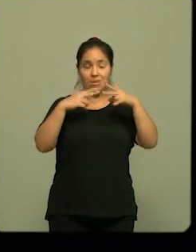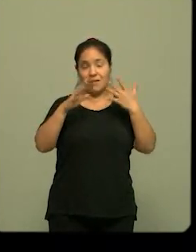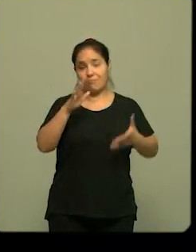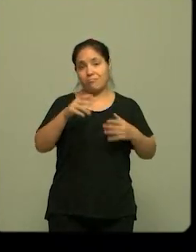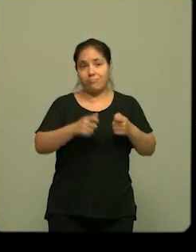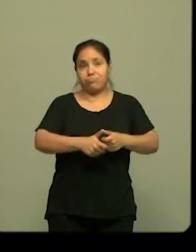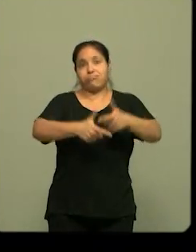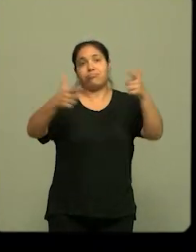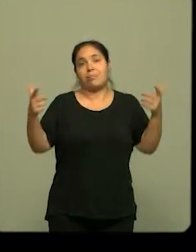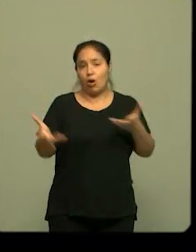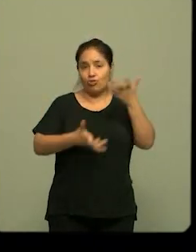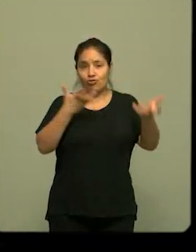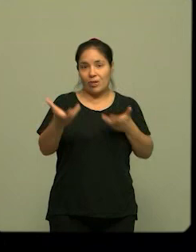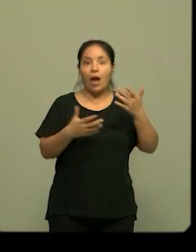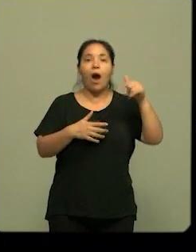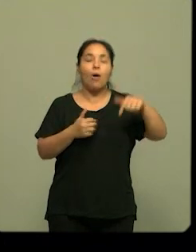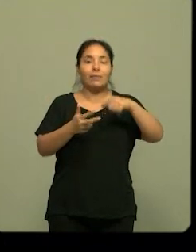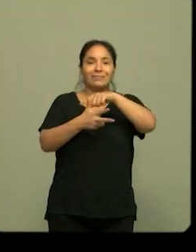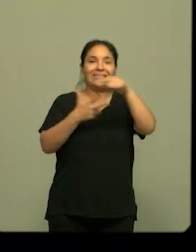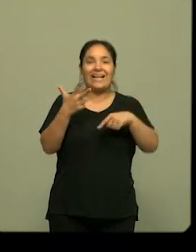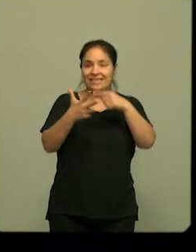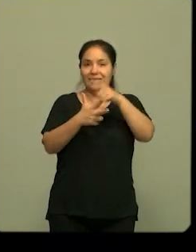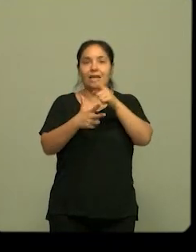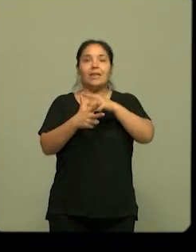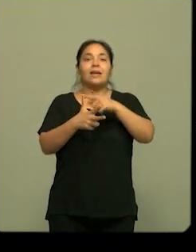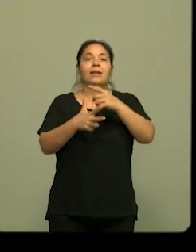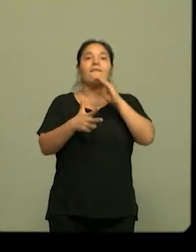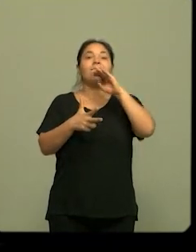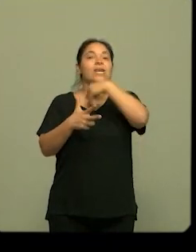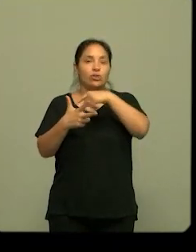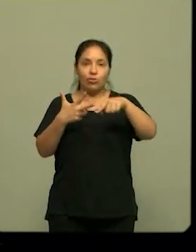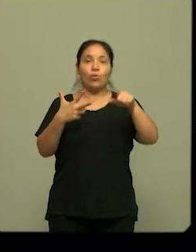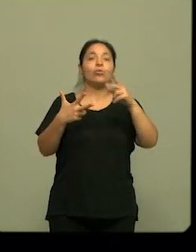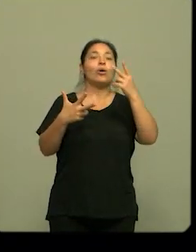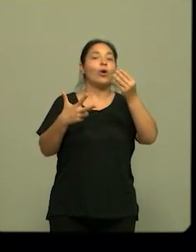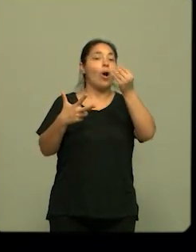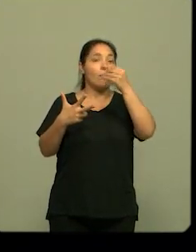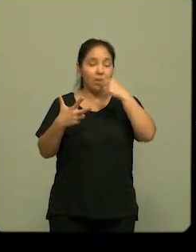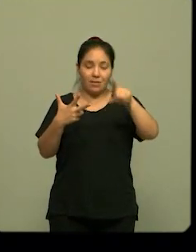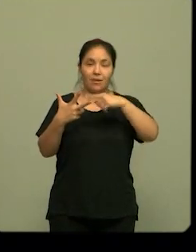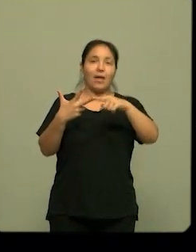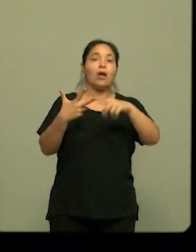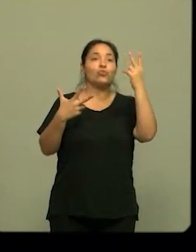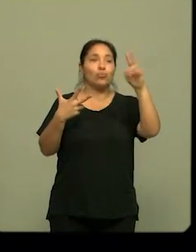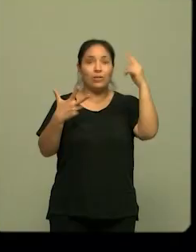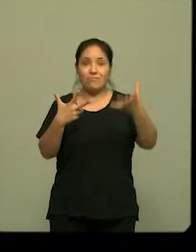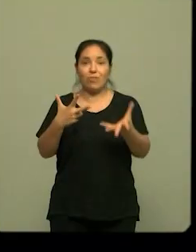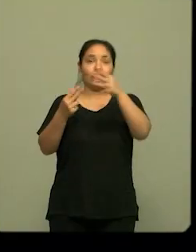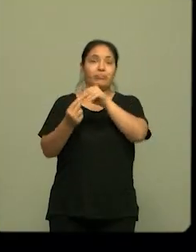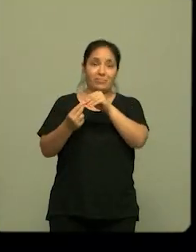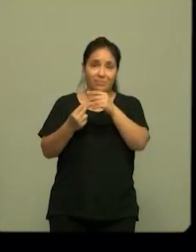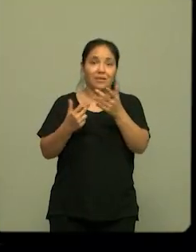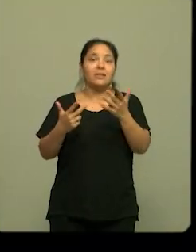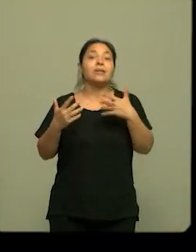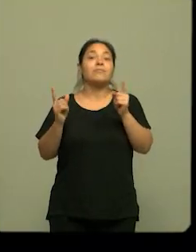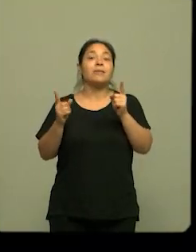enoturismo solamente, hablamos de enogastroturismo. Ujú. Hoy vos vas a una bodega y tenés otra oferta que es la experiencia, ¿no? De no